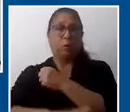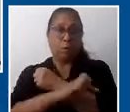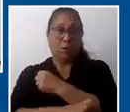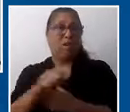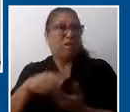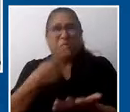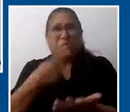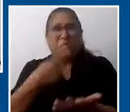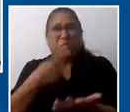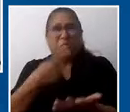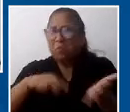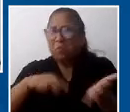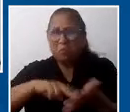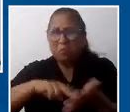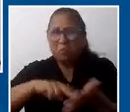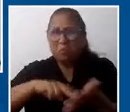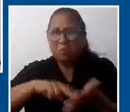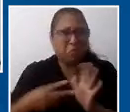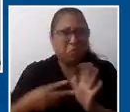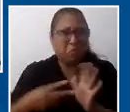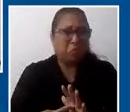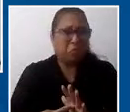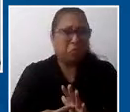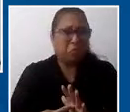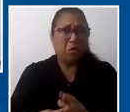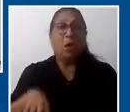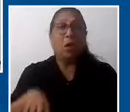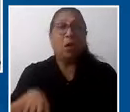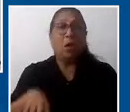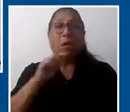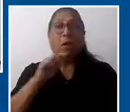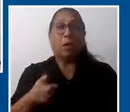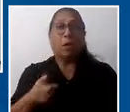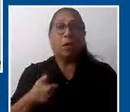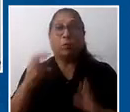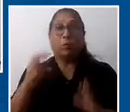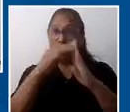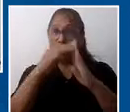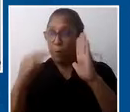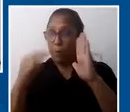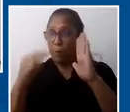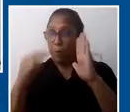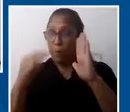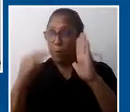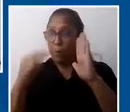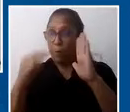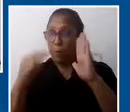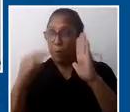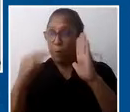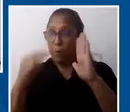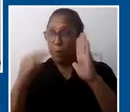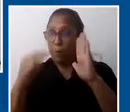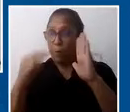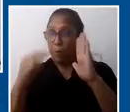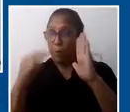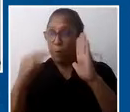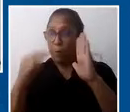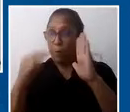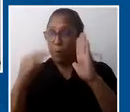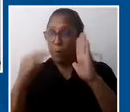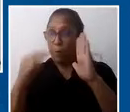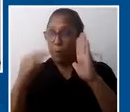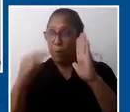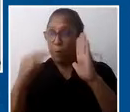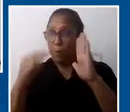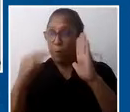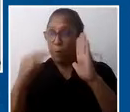quiere decir? Que si es una medida afirmativa, debería existir un compromiso político por parte de las autoridades de gobierno, las autoridades